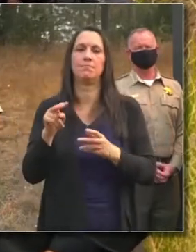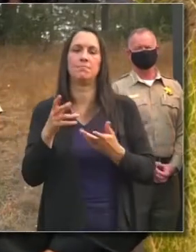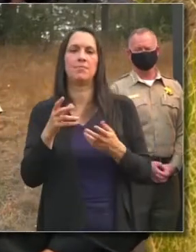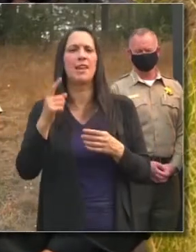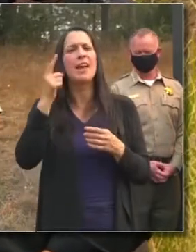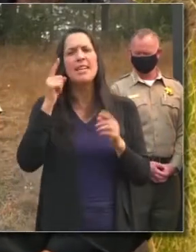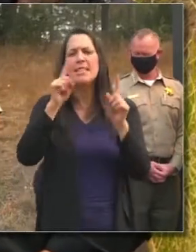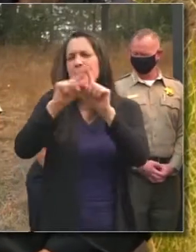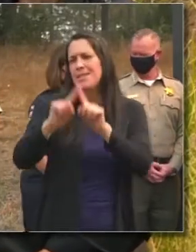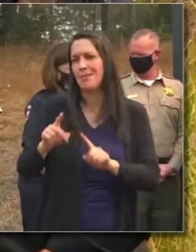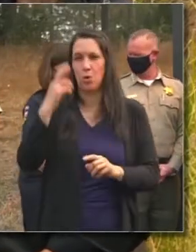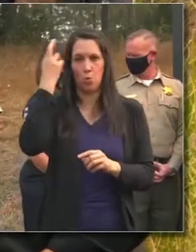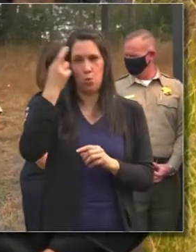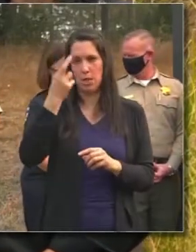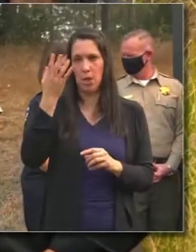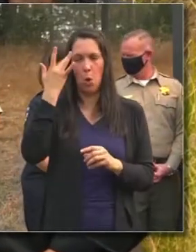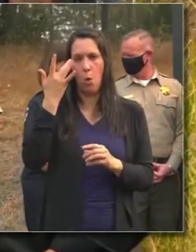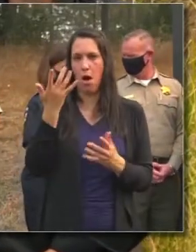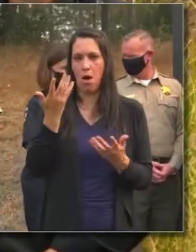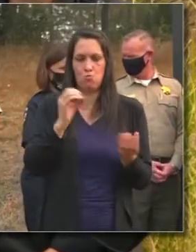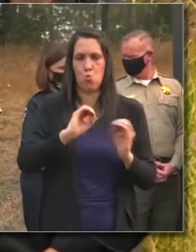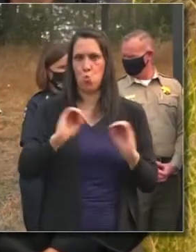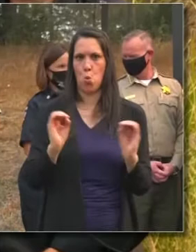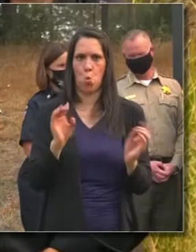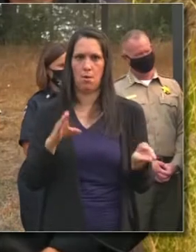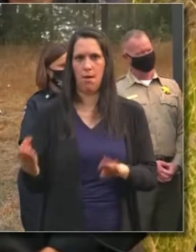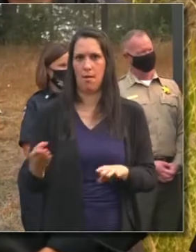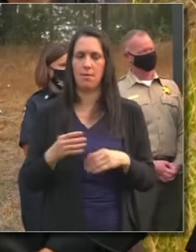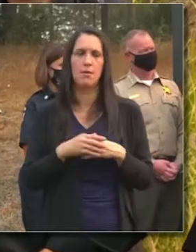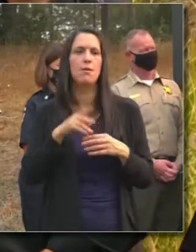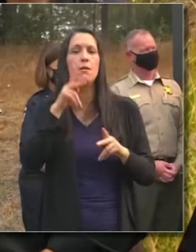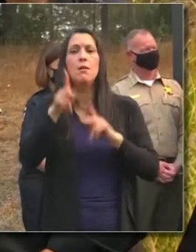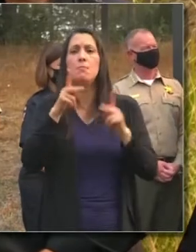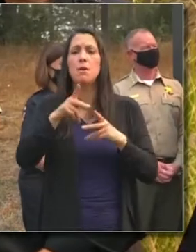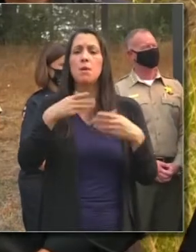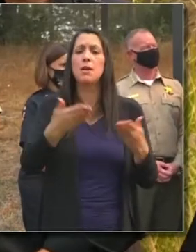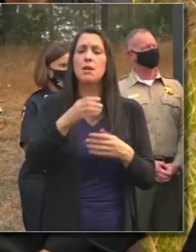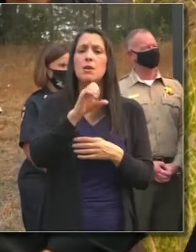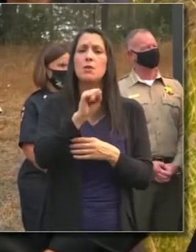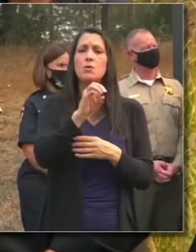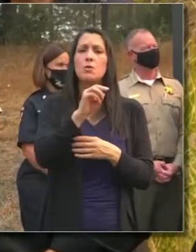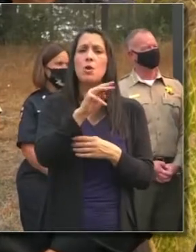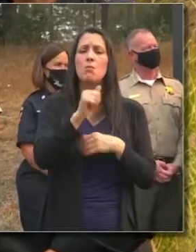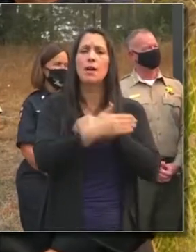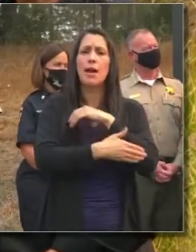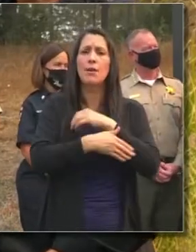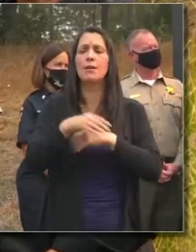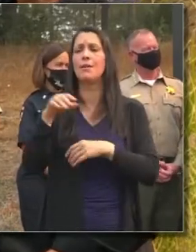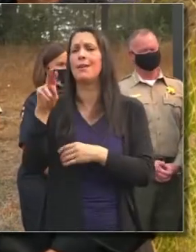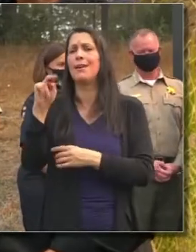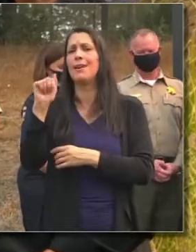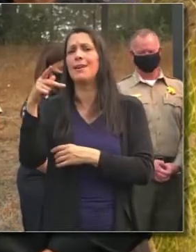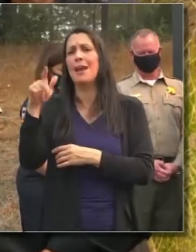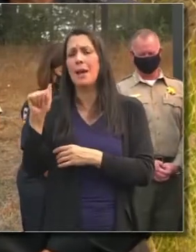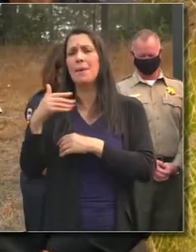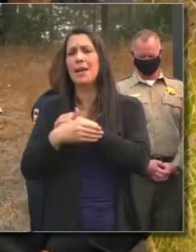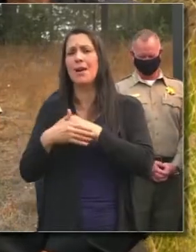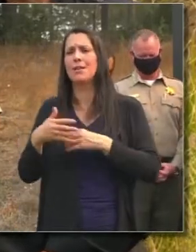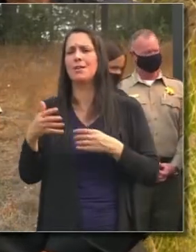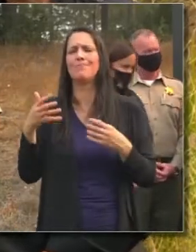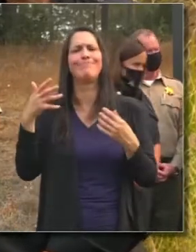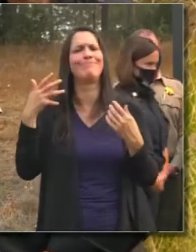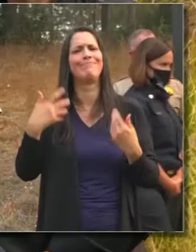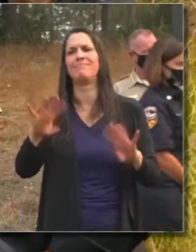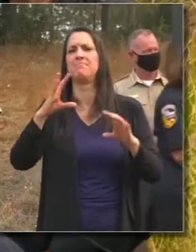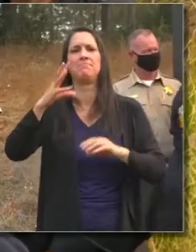través de los medios sociales creo que hay factores múltiplos múltiples pero lo más importante es que la gente del condado de napa y sonoma tiene mucha